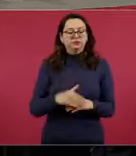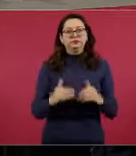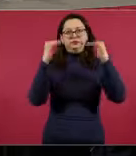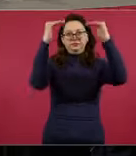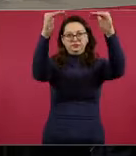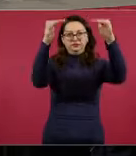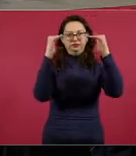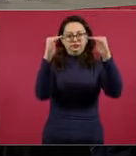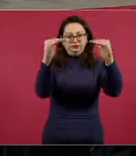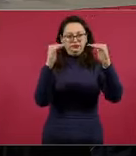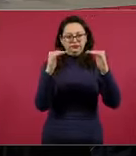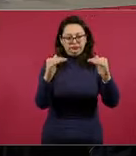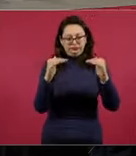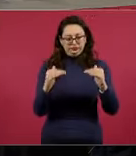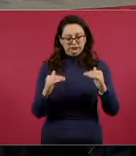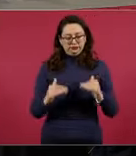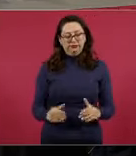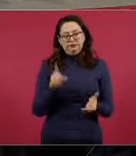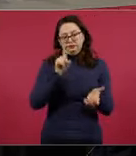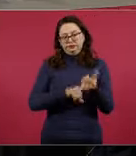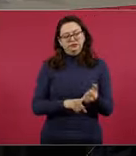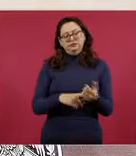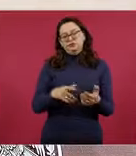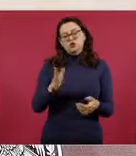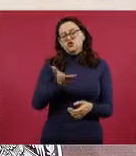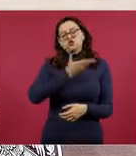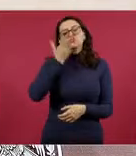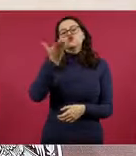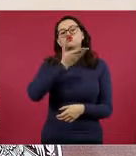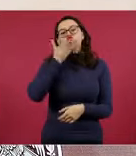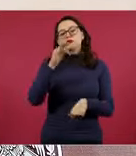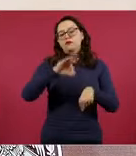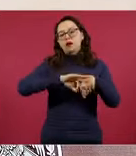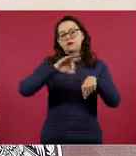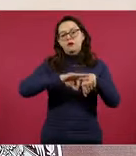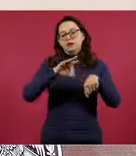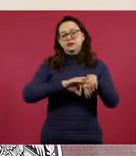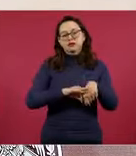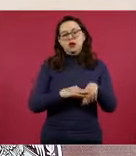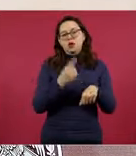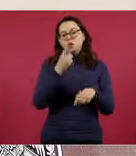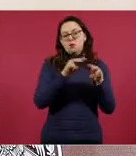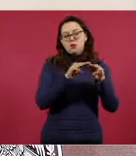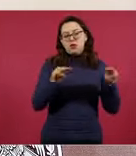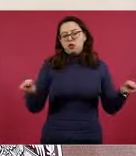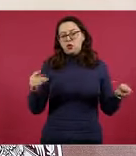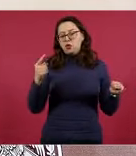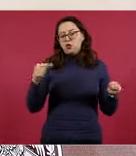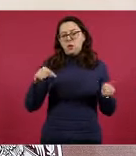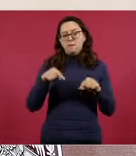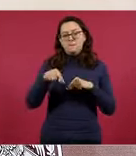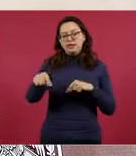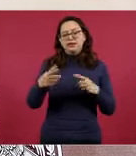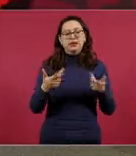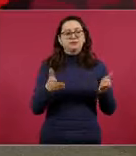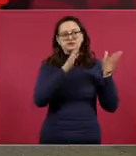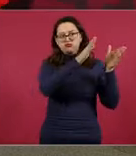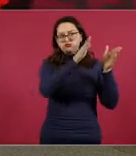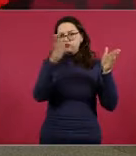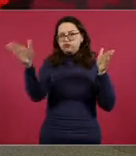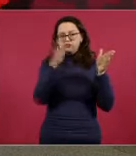es el modelo estándar para un sistema de almacenamiento, que son tarimas de 1 metro por 1.20, y se estima una capacidad